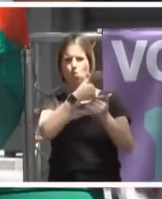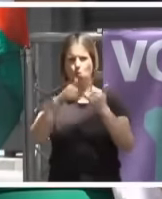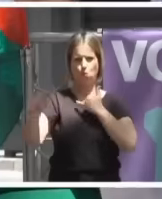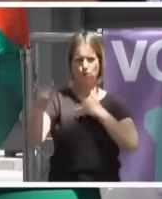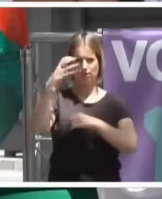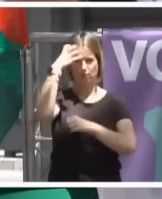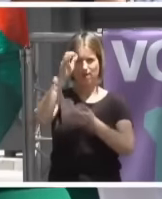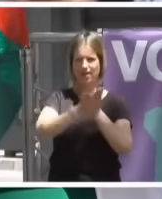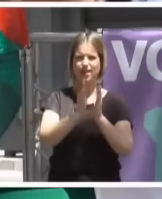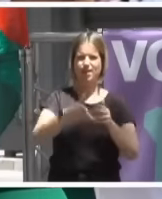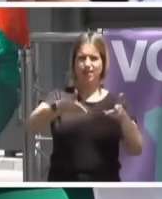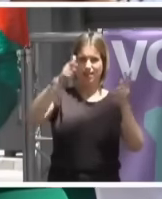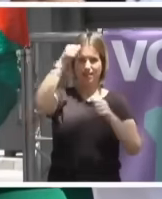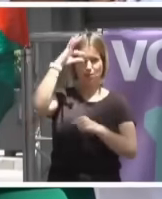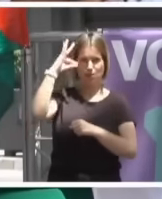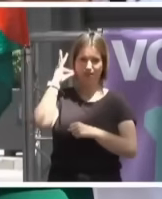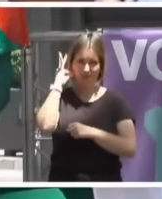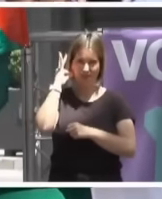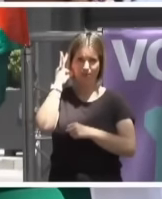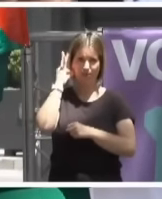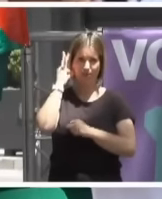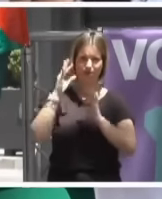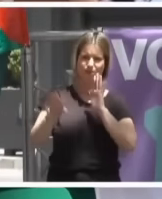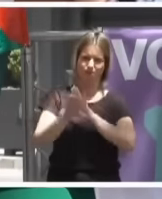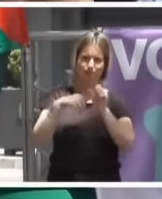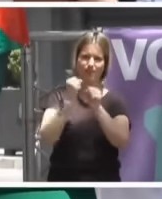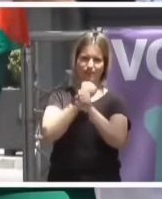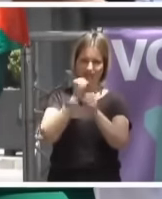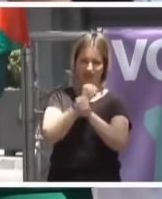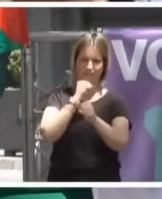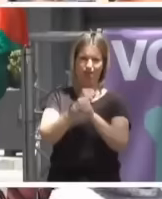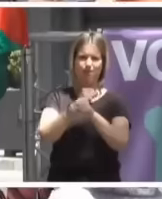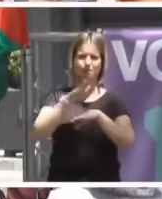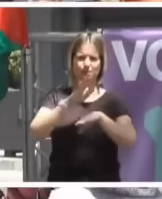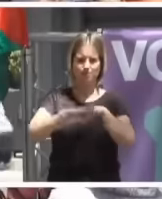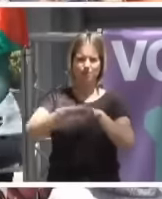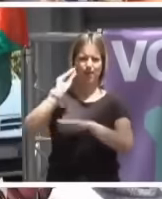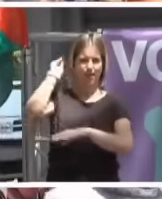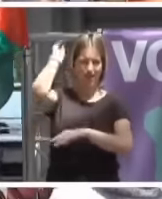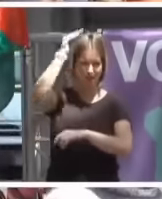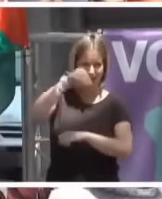los demócratas y las demócratas vamos a trabajar para construir